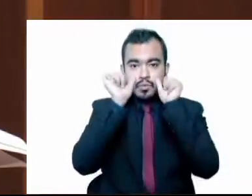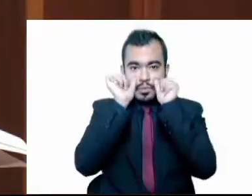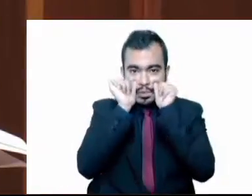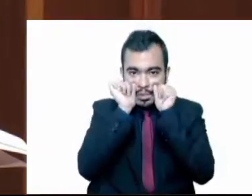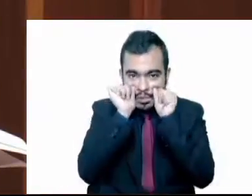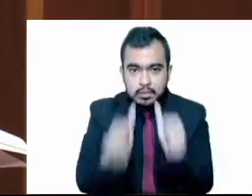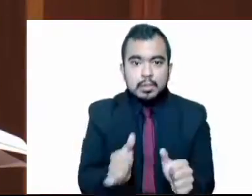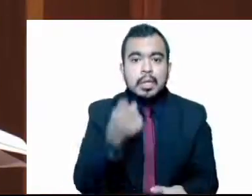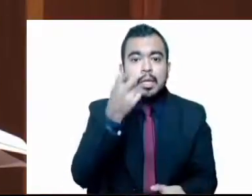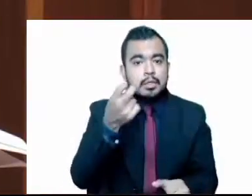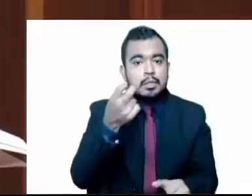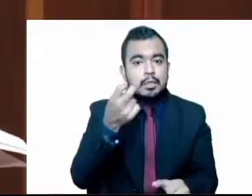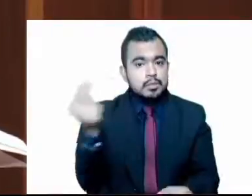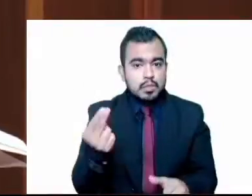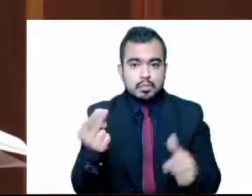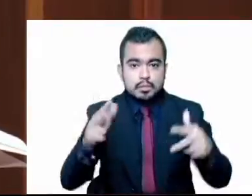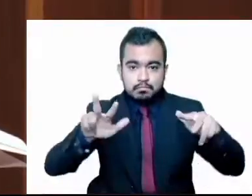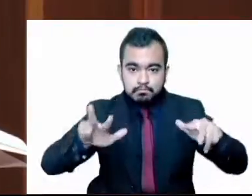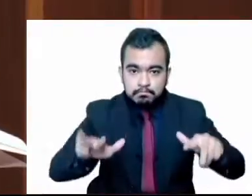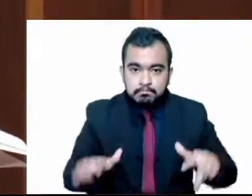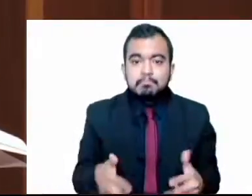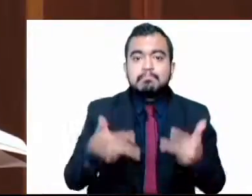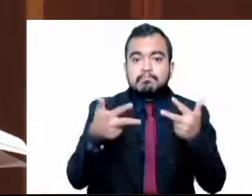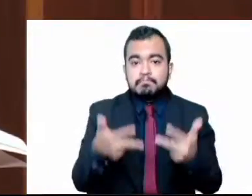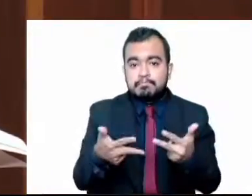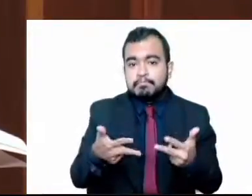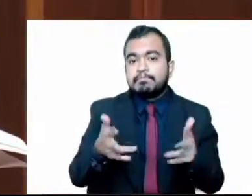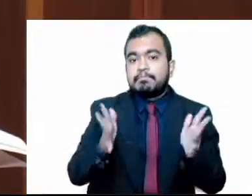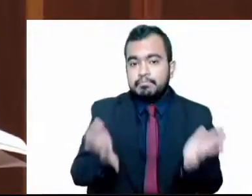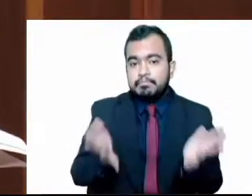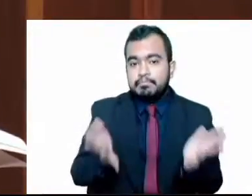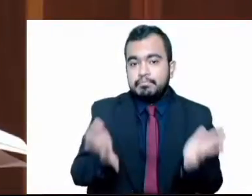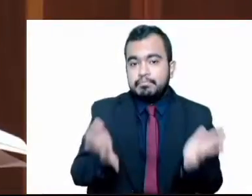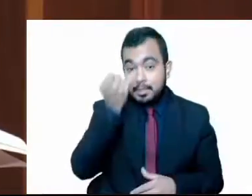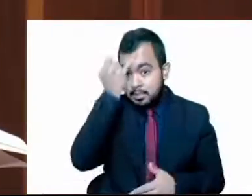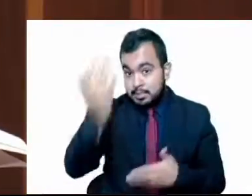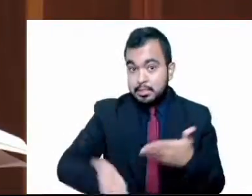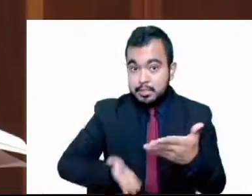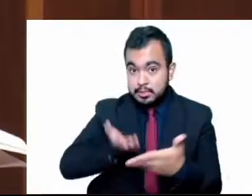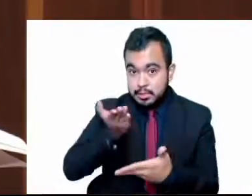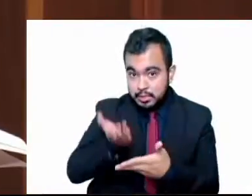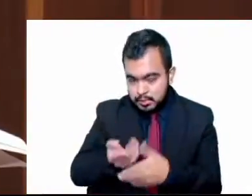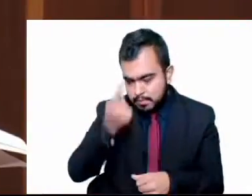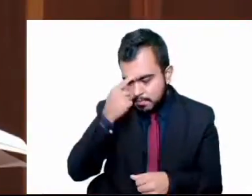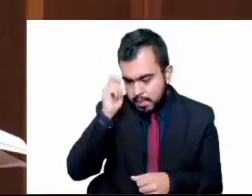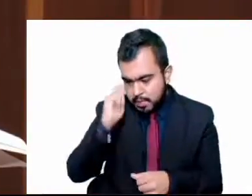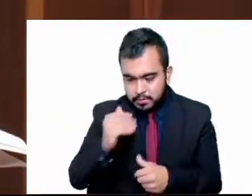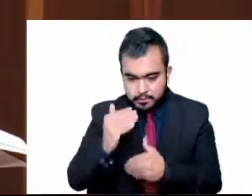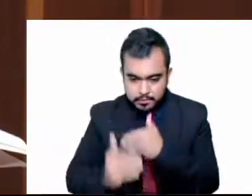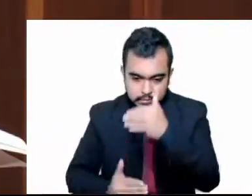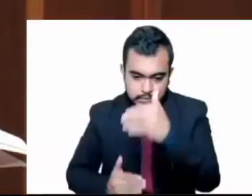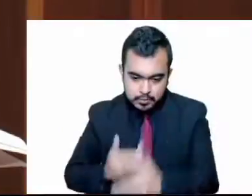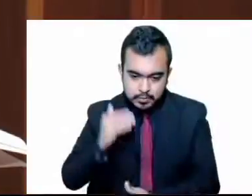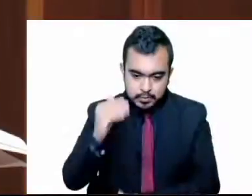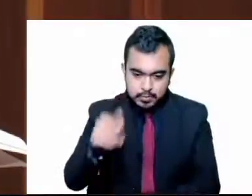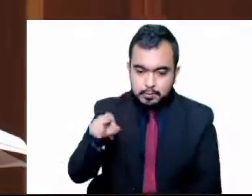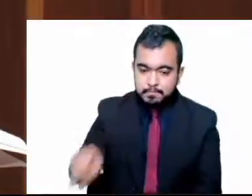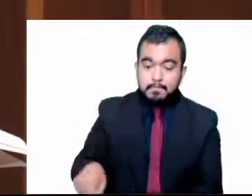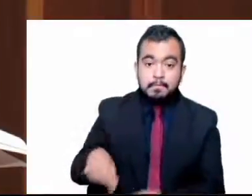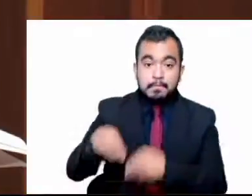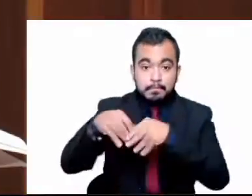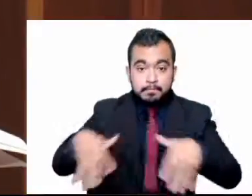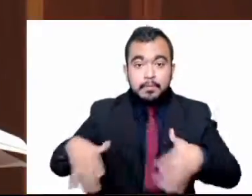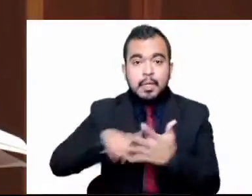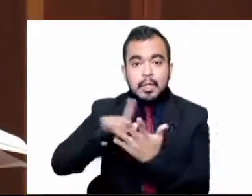remotas. Asimismo, esta iniciativa en materia de armonización y progresividad del marco jurídico estatal relativo a